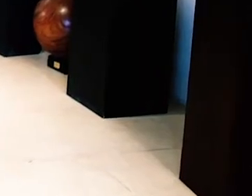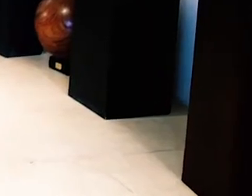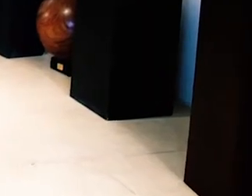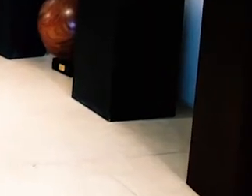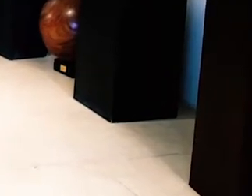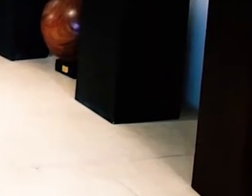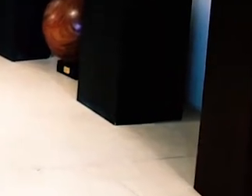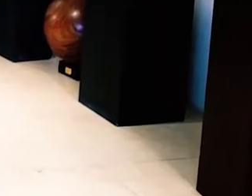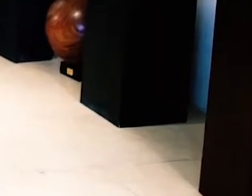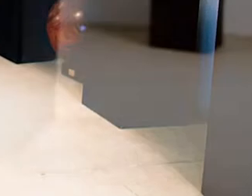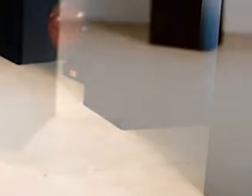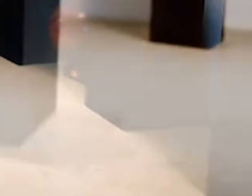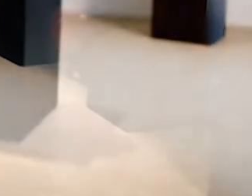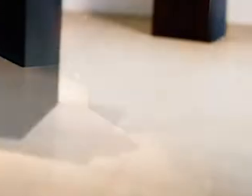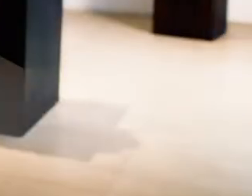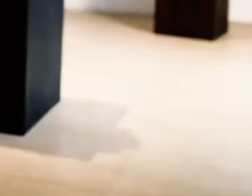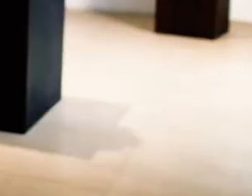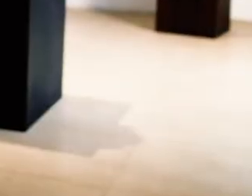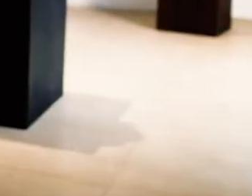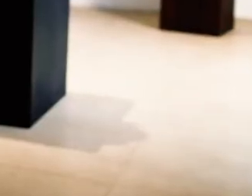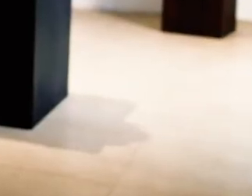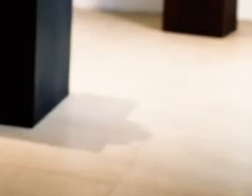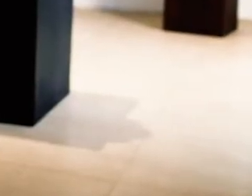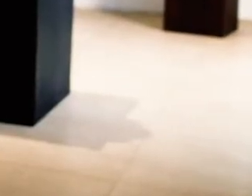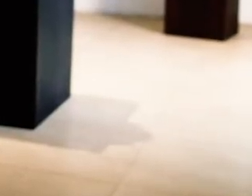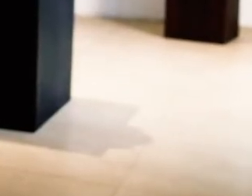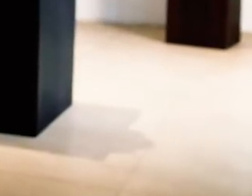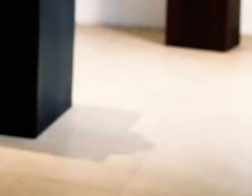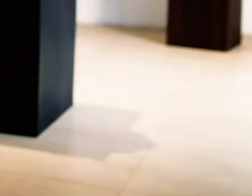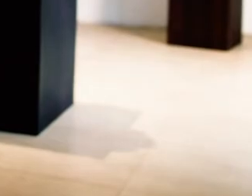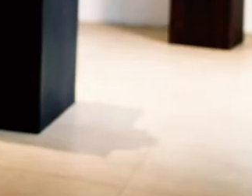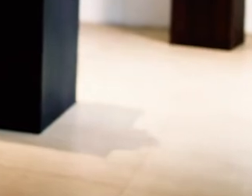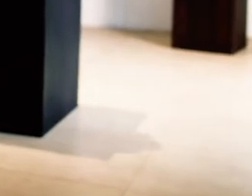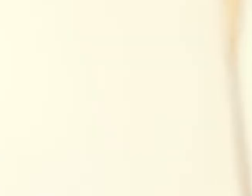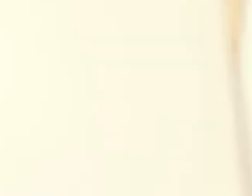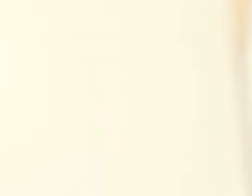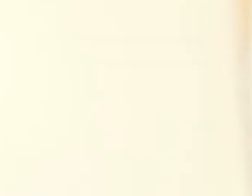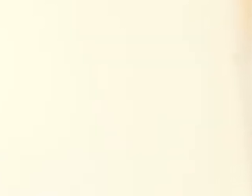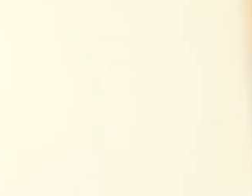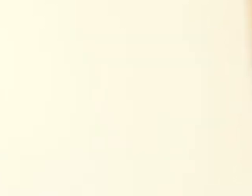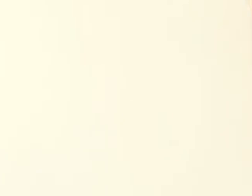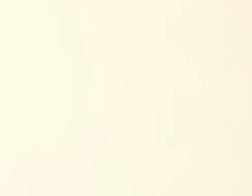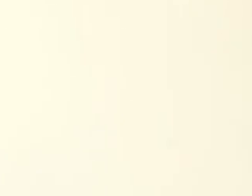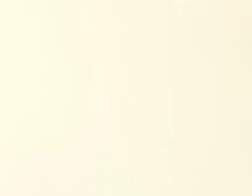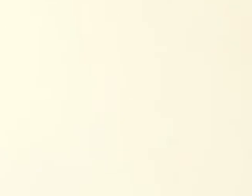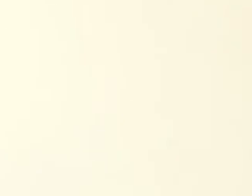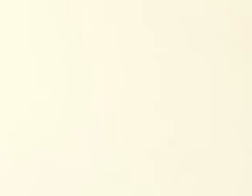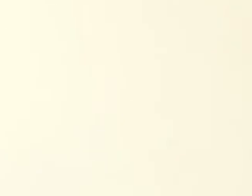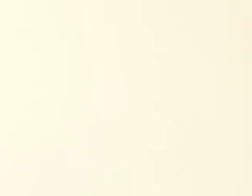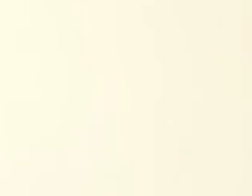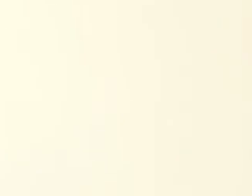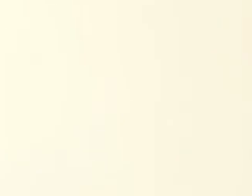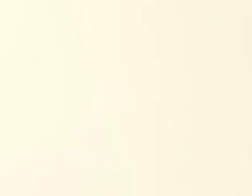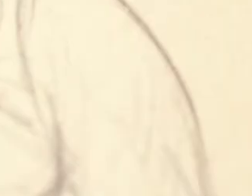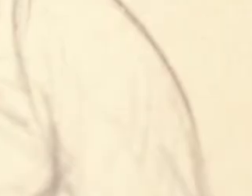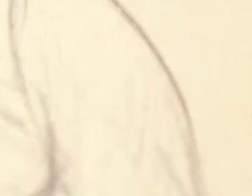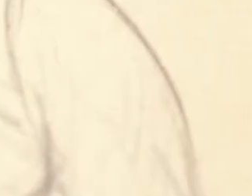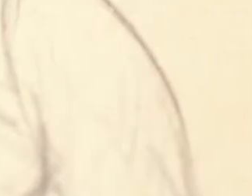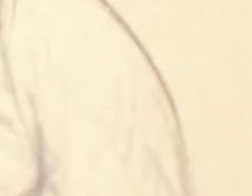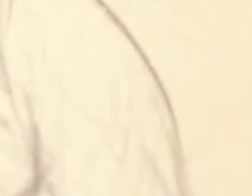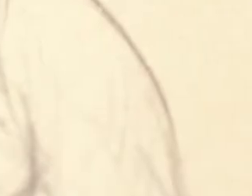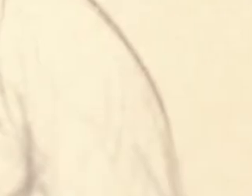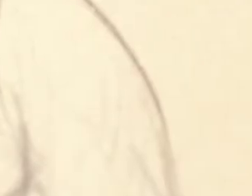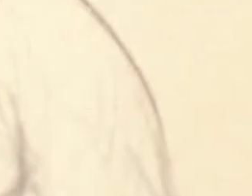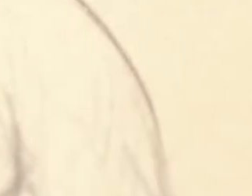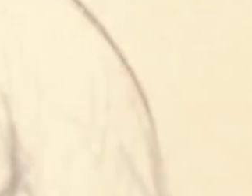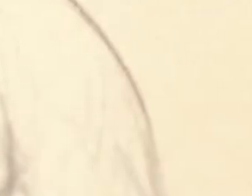cortes, raspados con escofina, lijas en todas las magnitudes, esculpen la obra maestra. Esa es